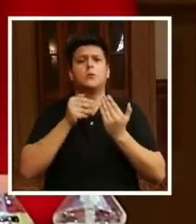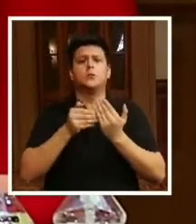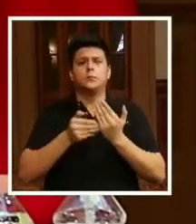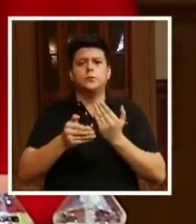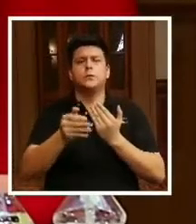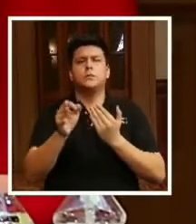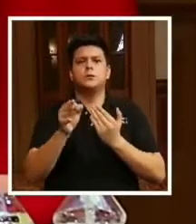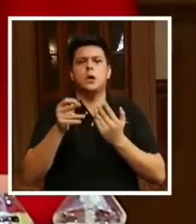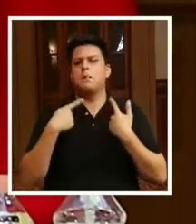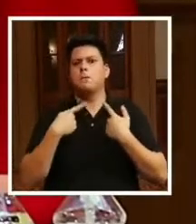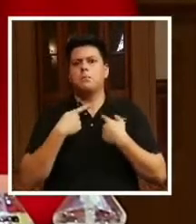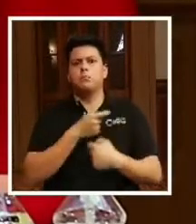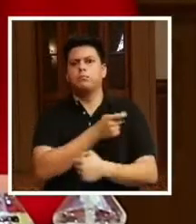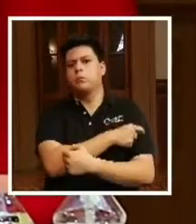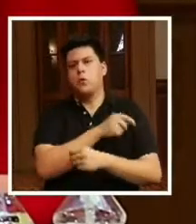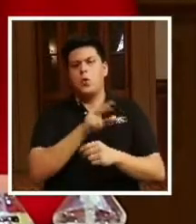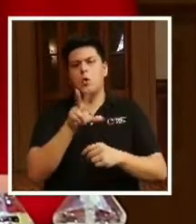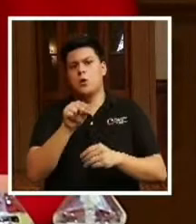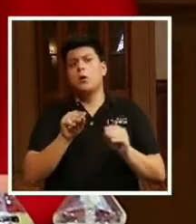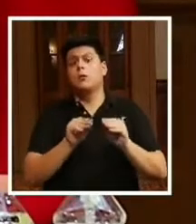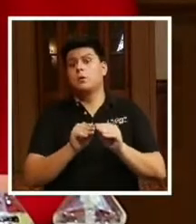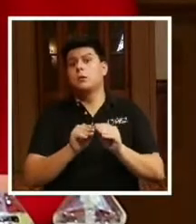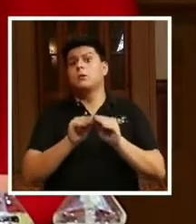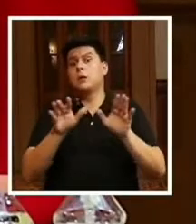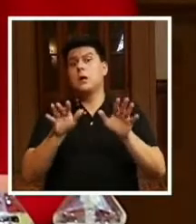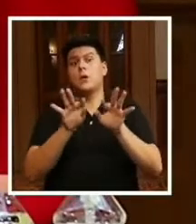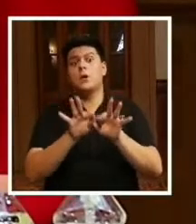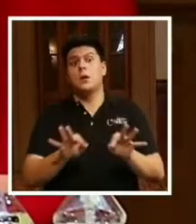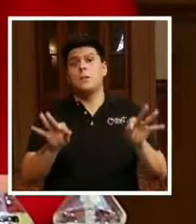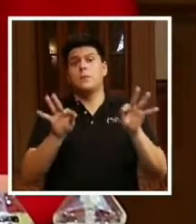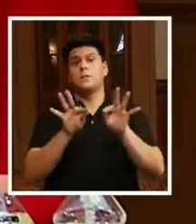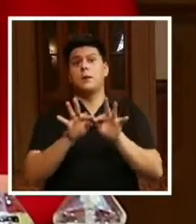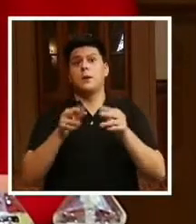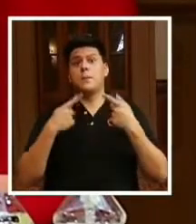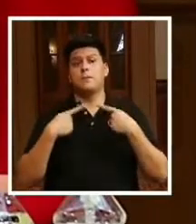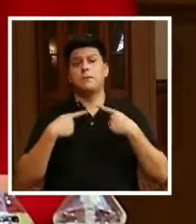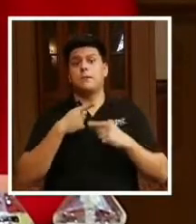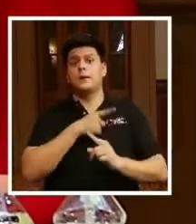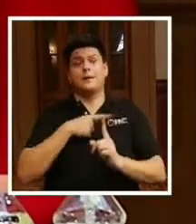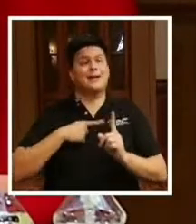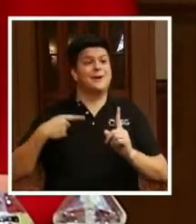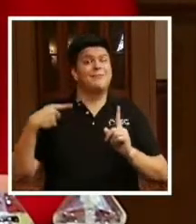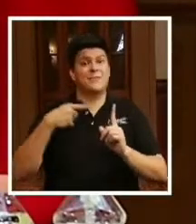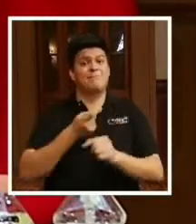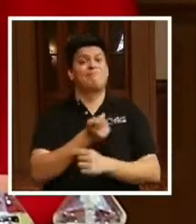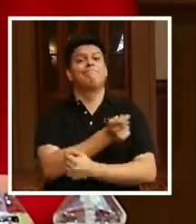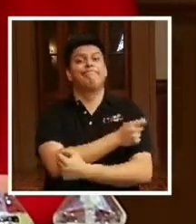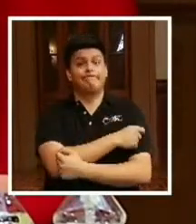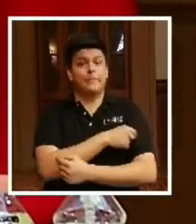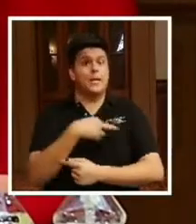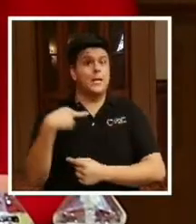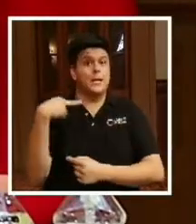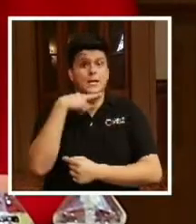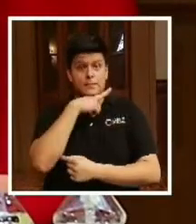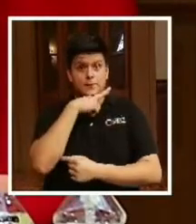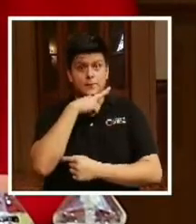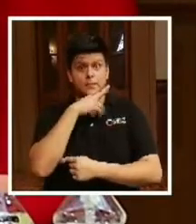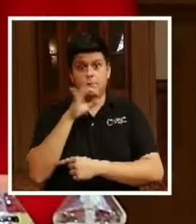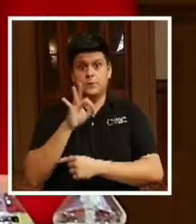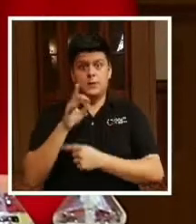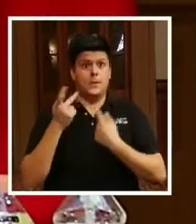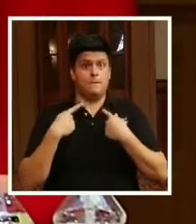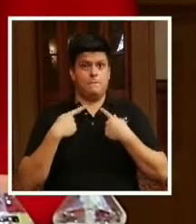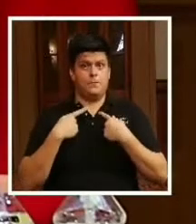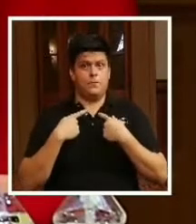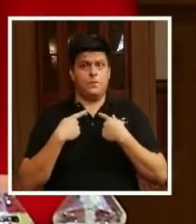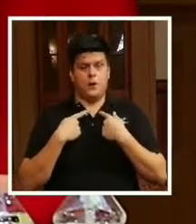recibido el biológico pues obviamente la prioridad es la seguridad del paciente y se habrá que vacunar en caso que no